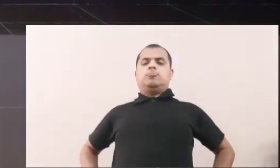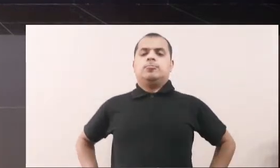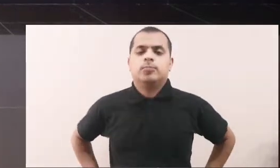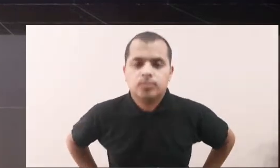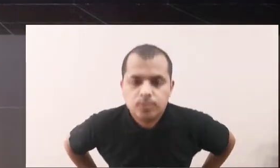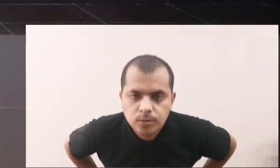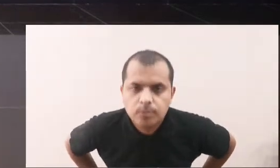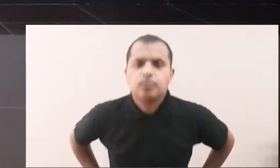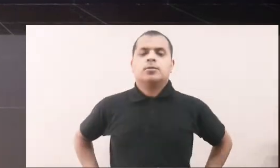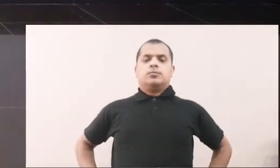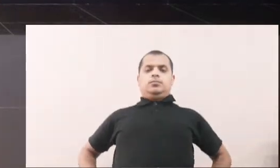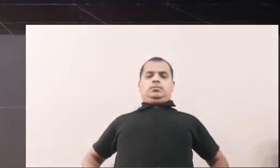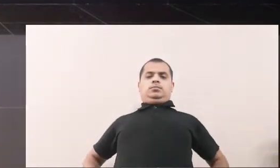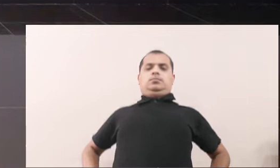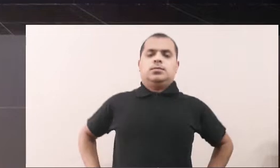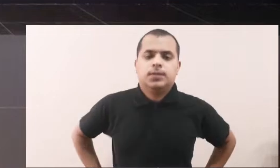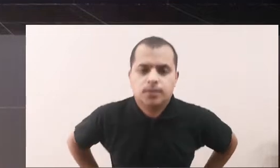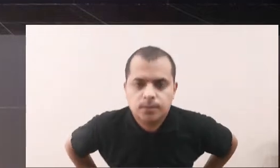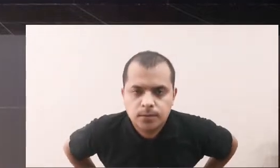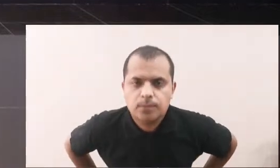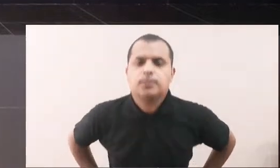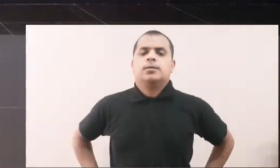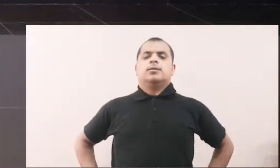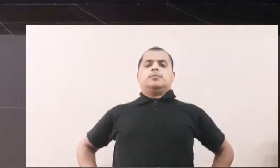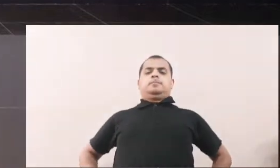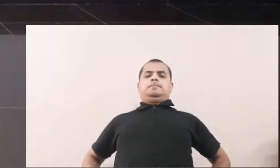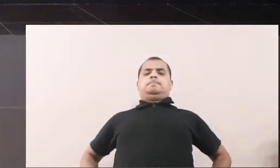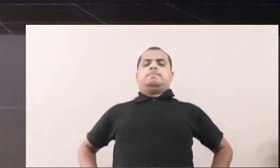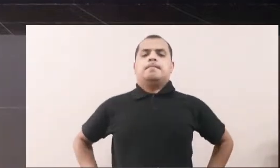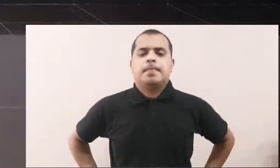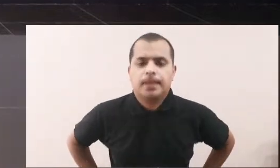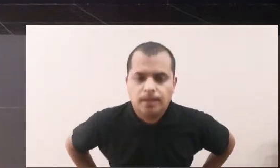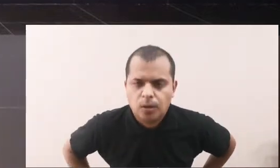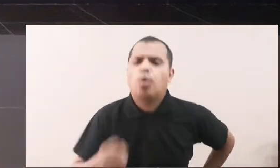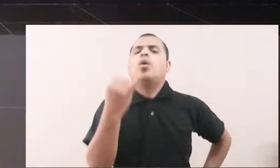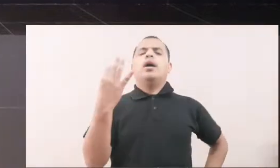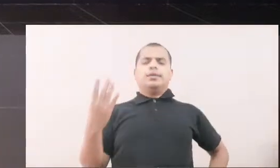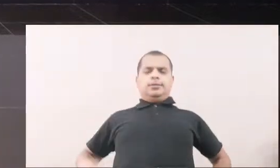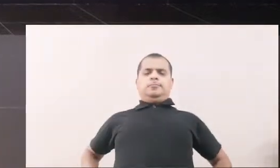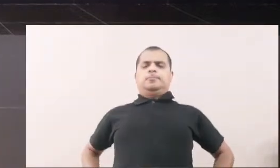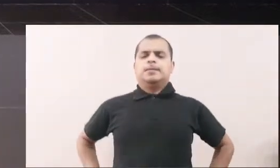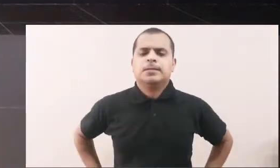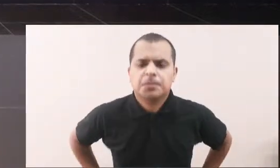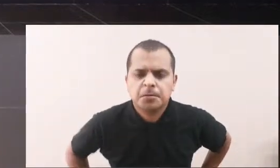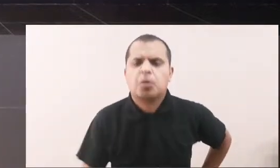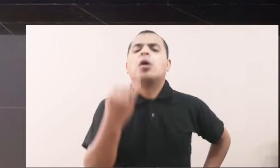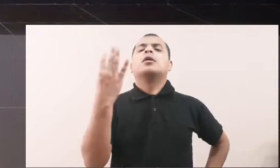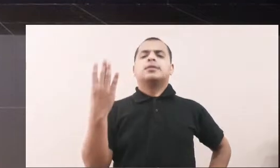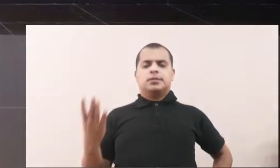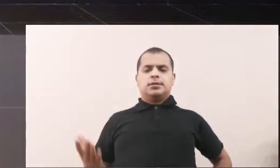Adelante y atrás. Doblo adelante, doblo para atrás. Flexión, extensión. ¿Cuántas veces repito estos